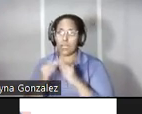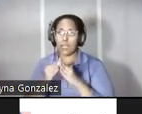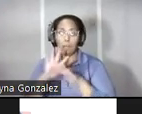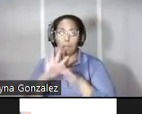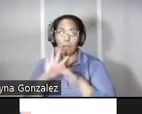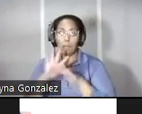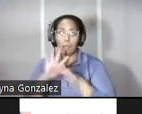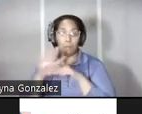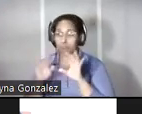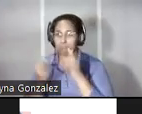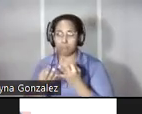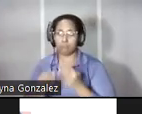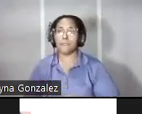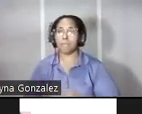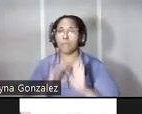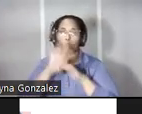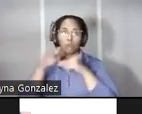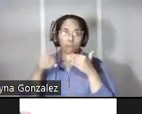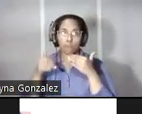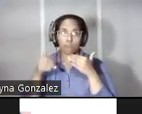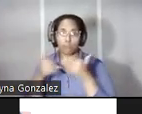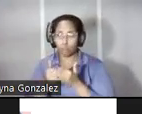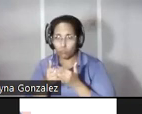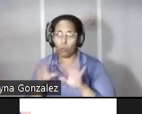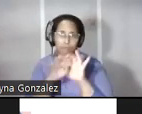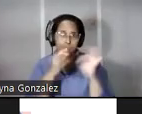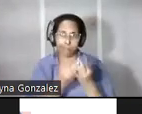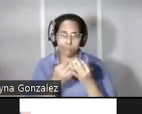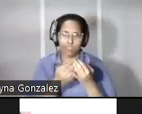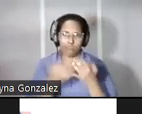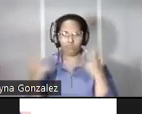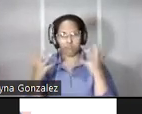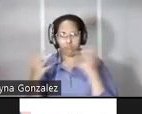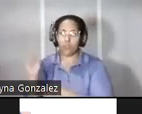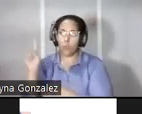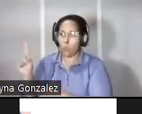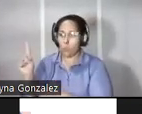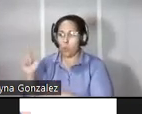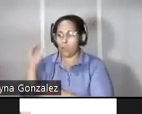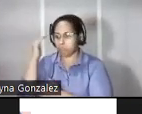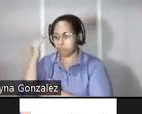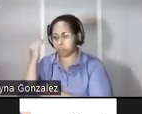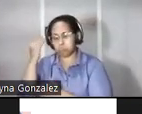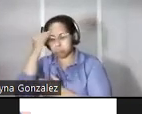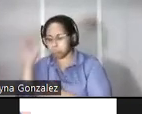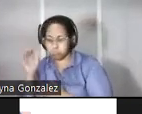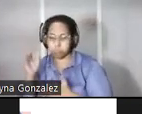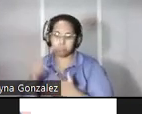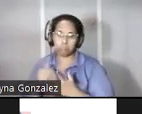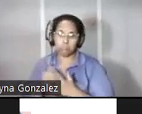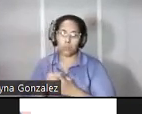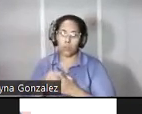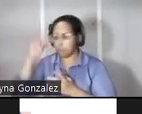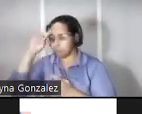casa de toda la familia. Todo parece indicar que la familia era una a la que no se le conocían peleas ni